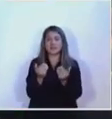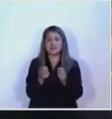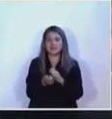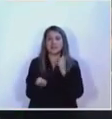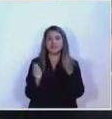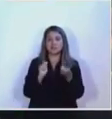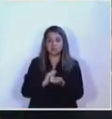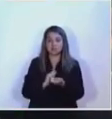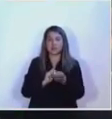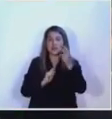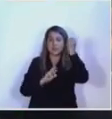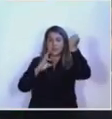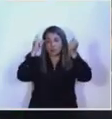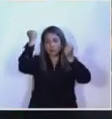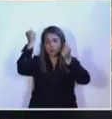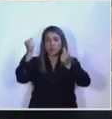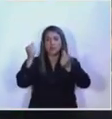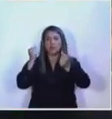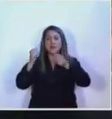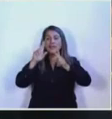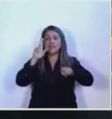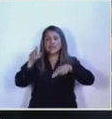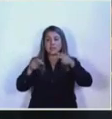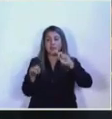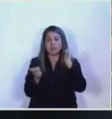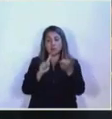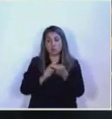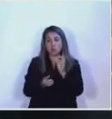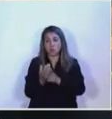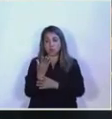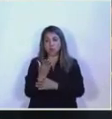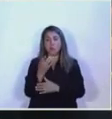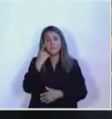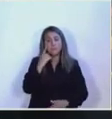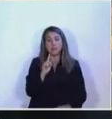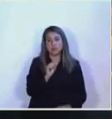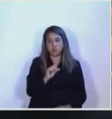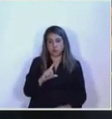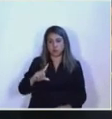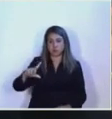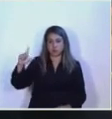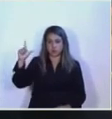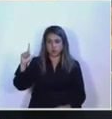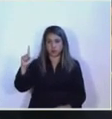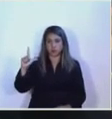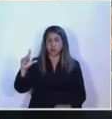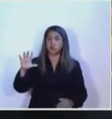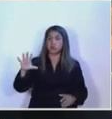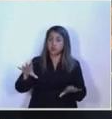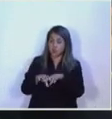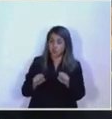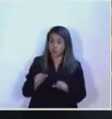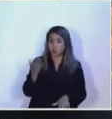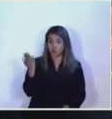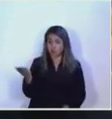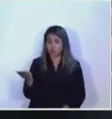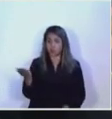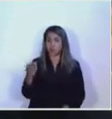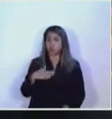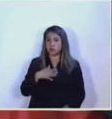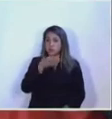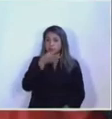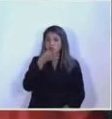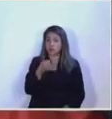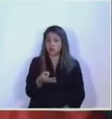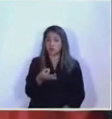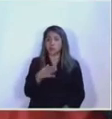transformar, innovar y renovar, y que ello debe realizarse con gradualidad. Coincidiendo con él, le digo